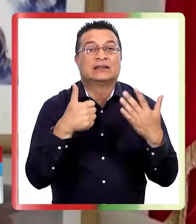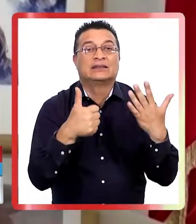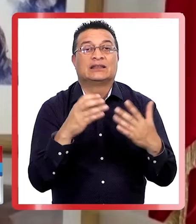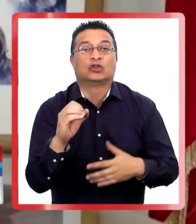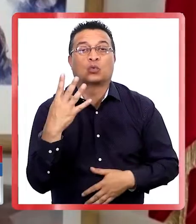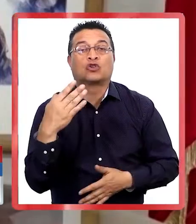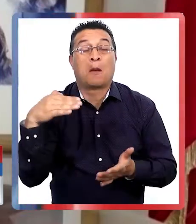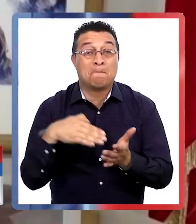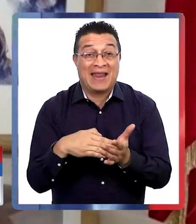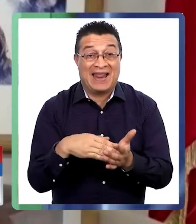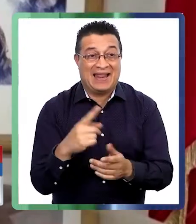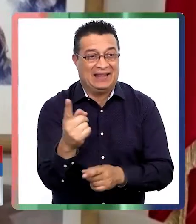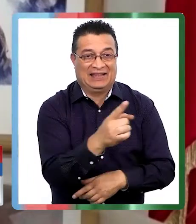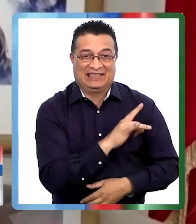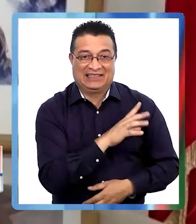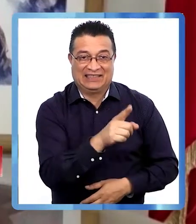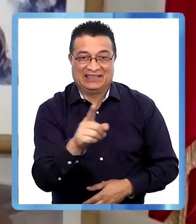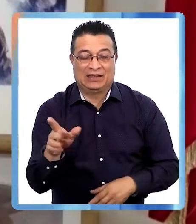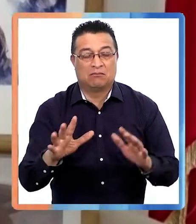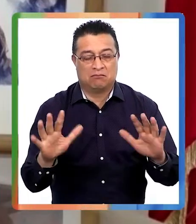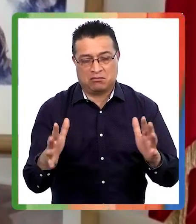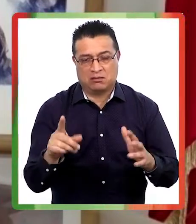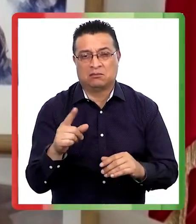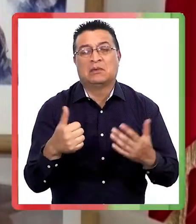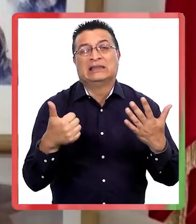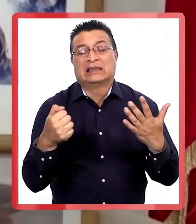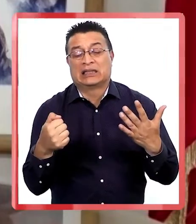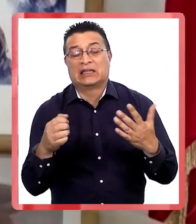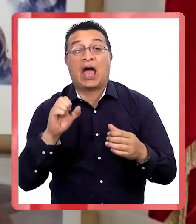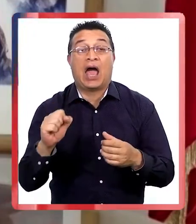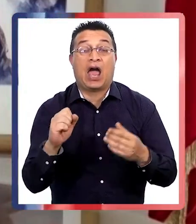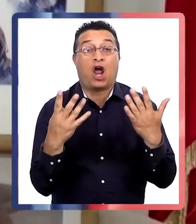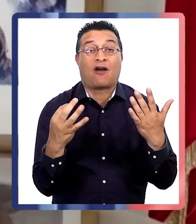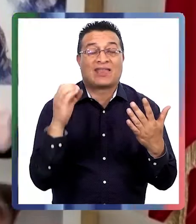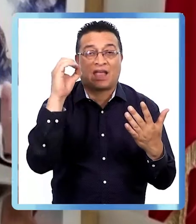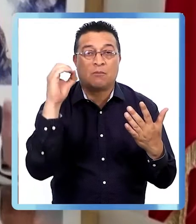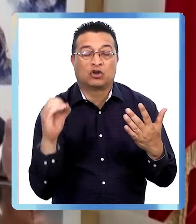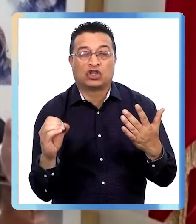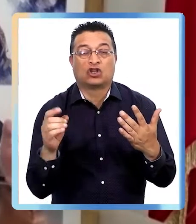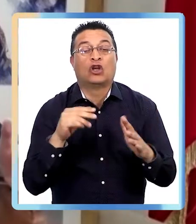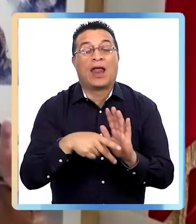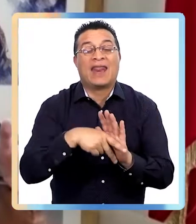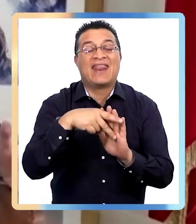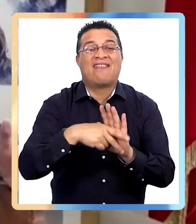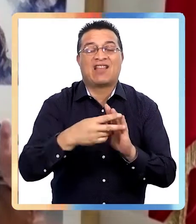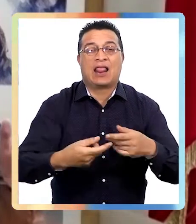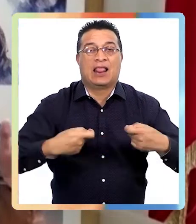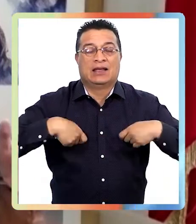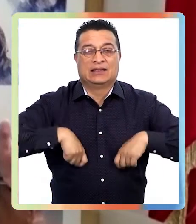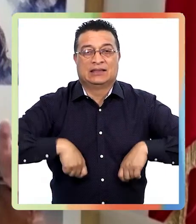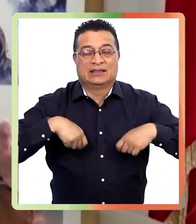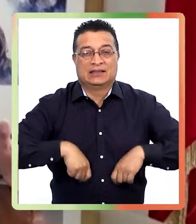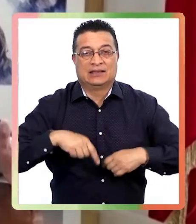son 604.000 chilenos aproximadamente, que estaban entre el 60 y el 90% del nivel de